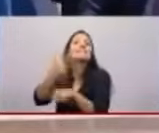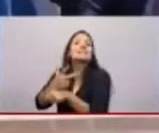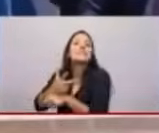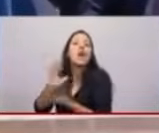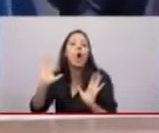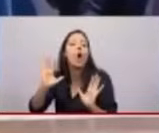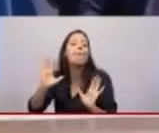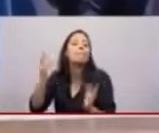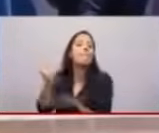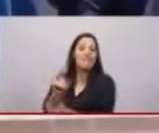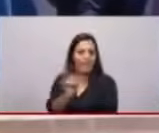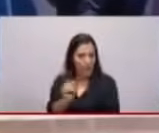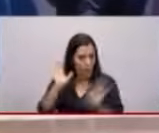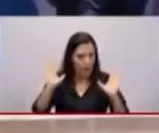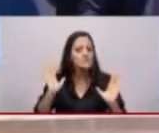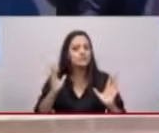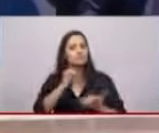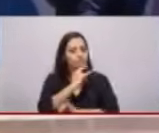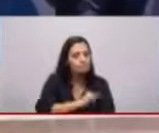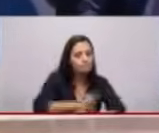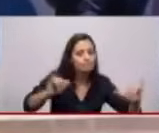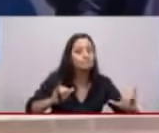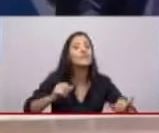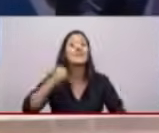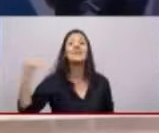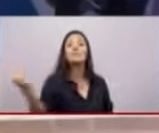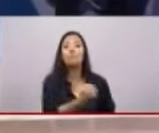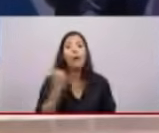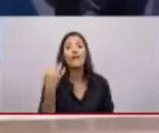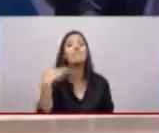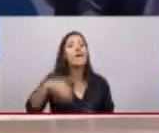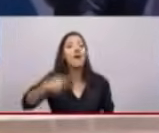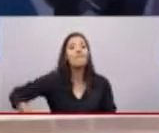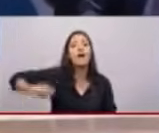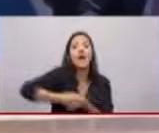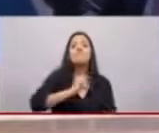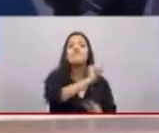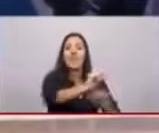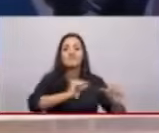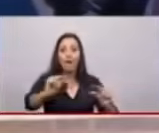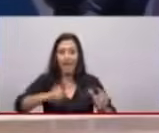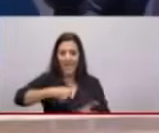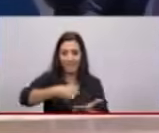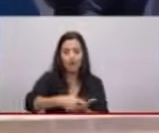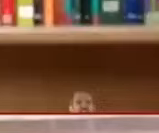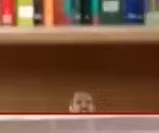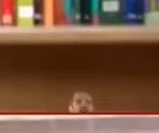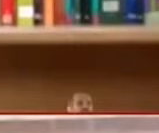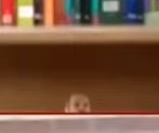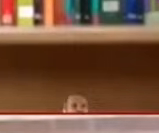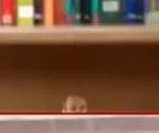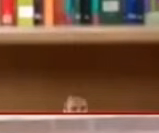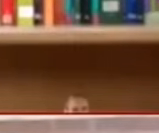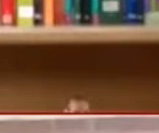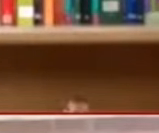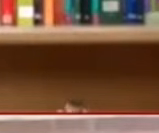estado de salud. Es decir, no estamos hablando de un jubilado que pretende ganar una exorbitancia. Estamos hablando de lo